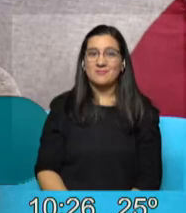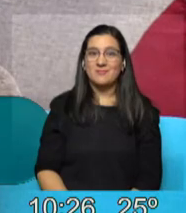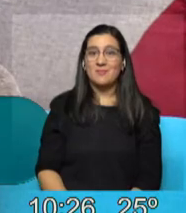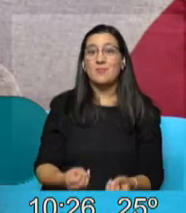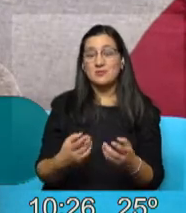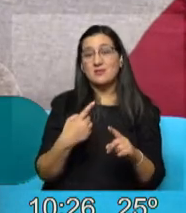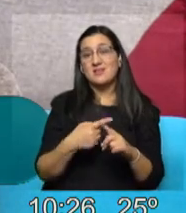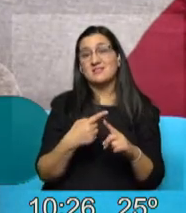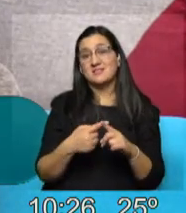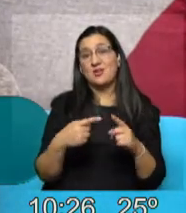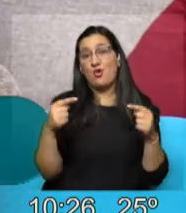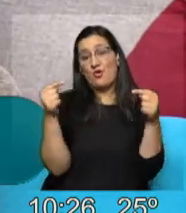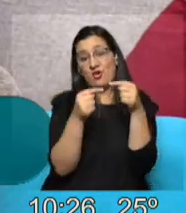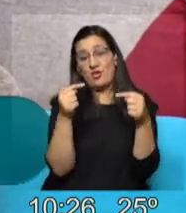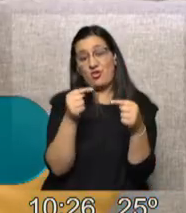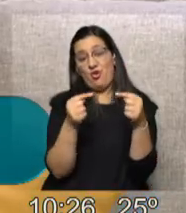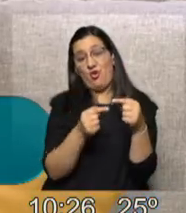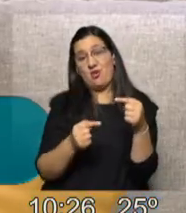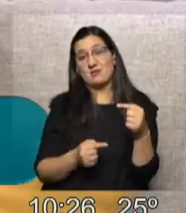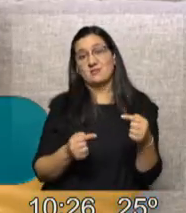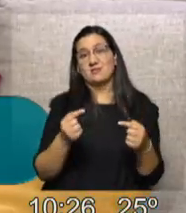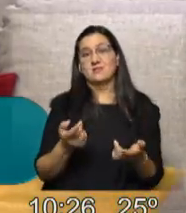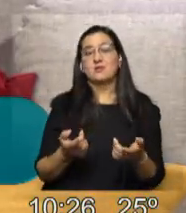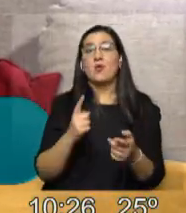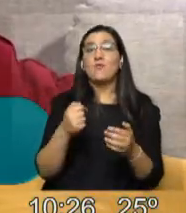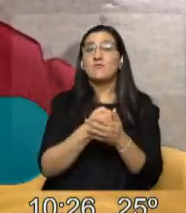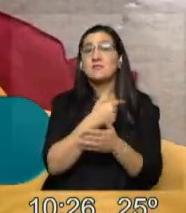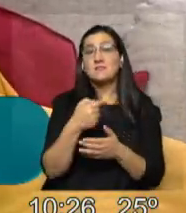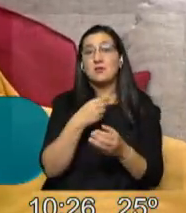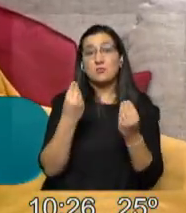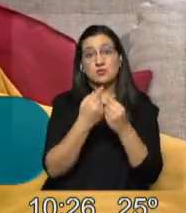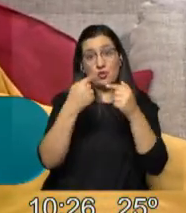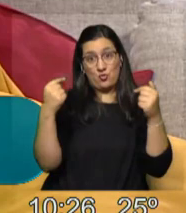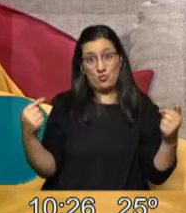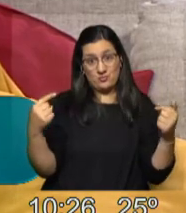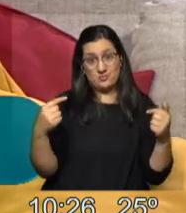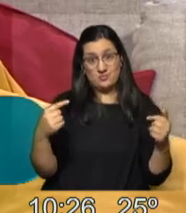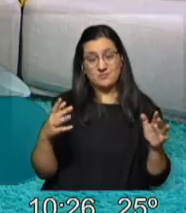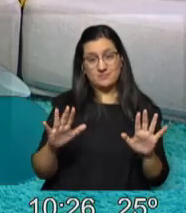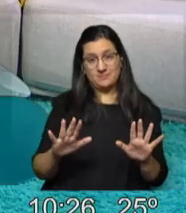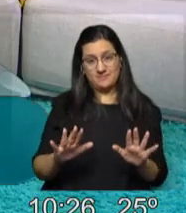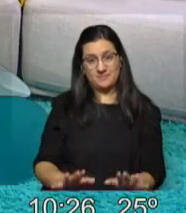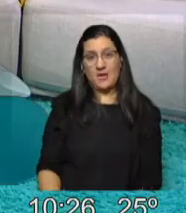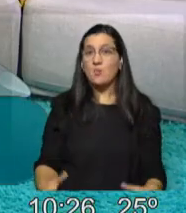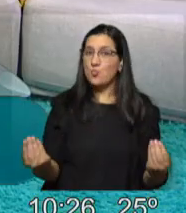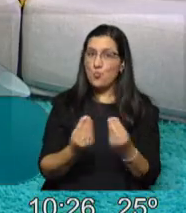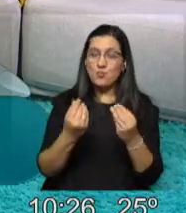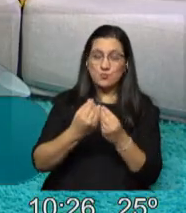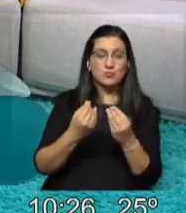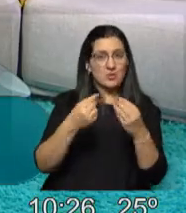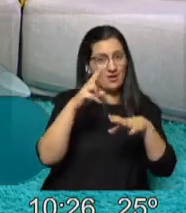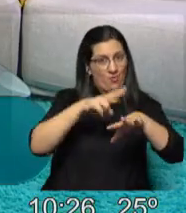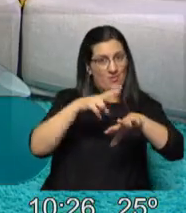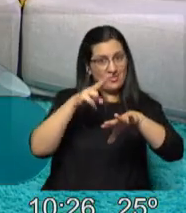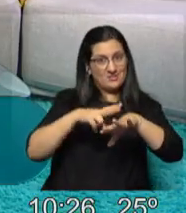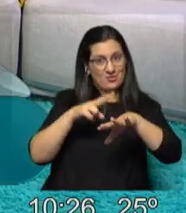los guiones, niños. Para eso existen los guiones. Cuéntenos. Fin de semana que tiene mucha cosa, Cuervo, así que hay que afinar el lápiz. Sí, sí, hay muchas cosas, cierto,